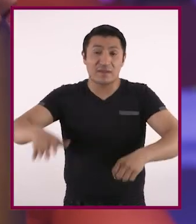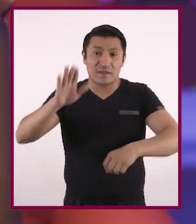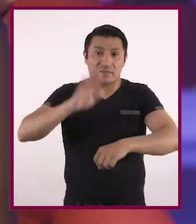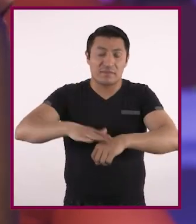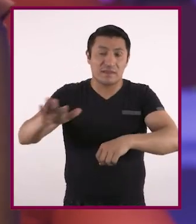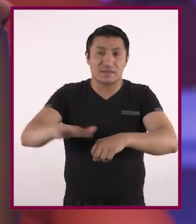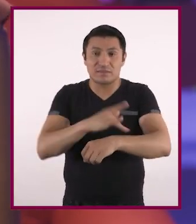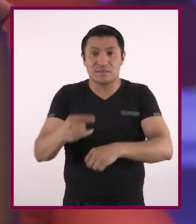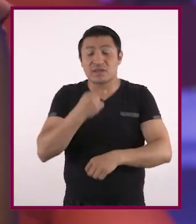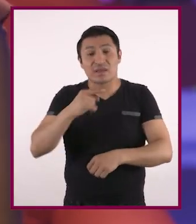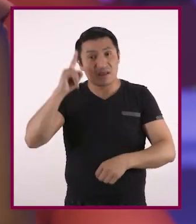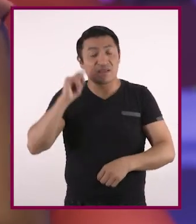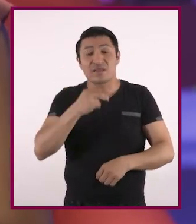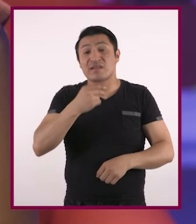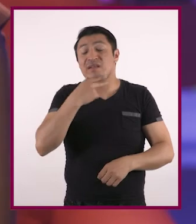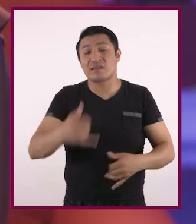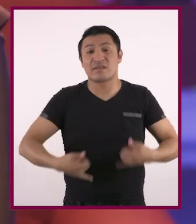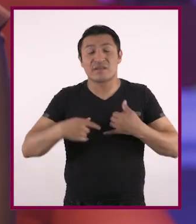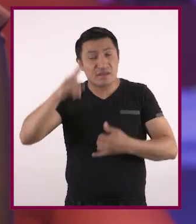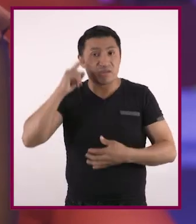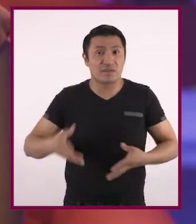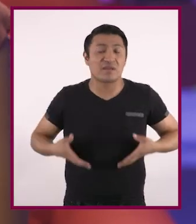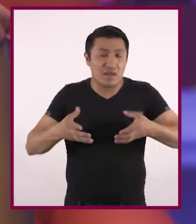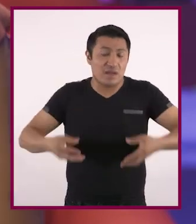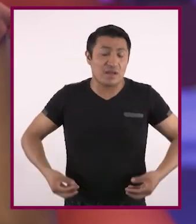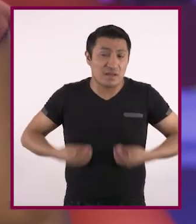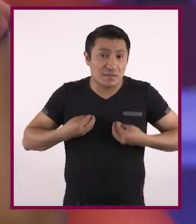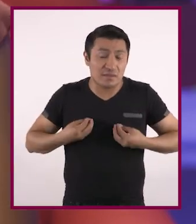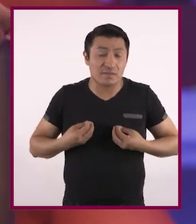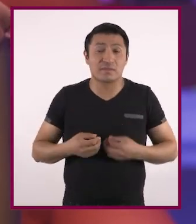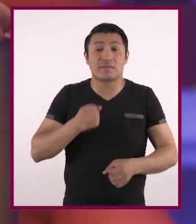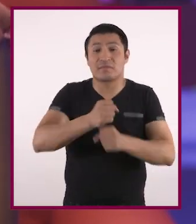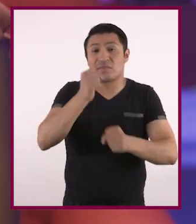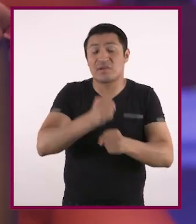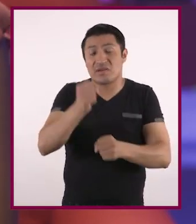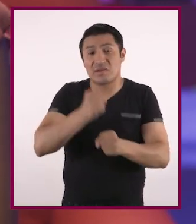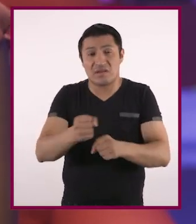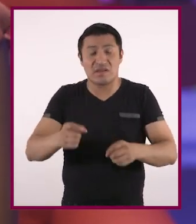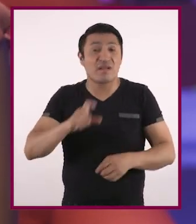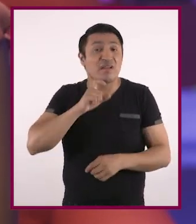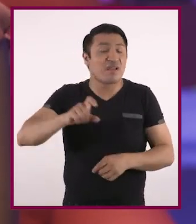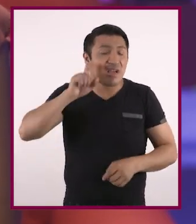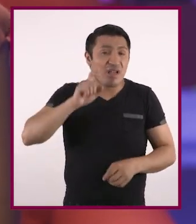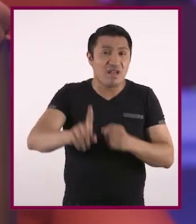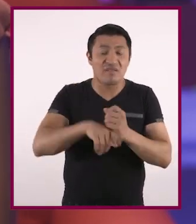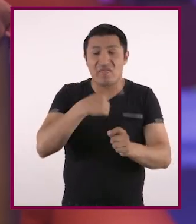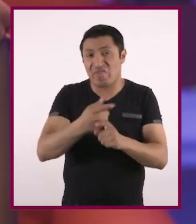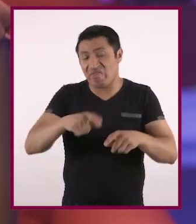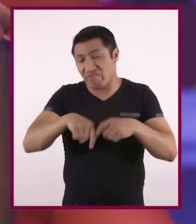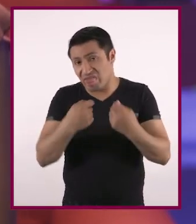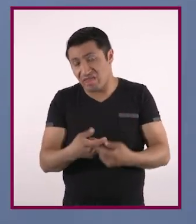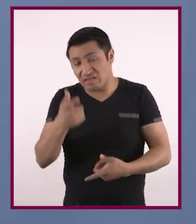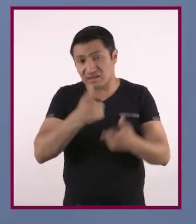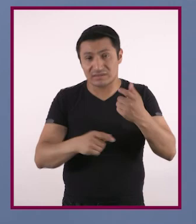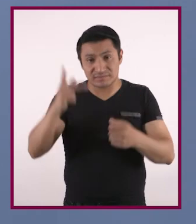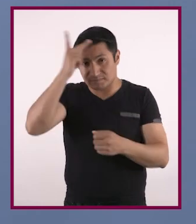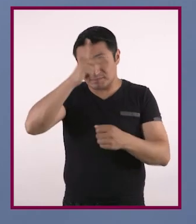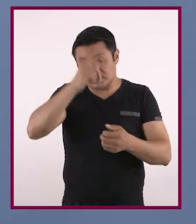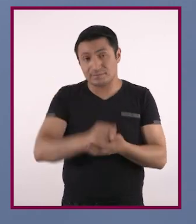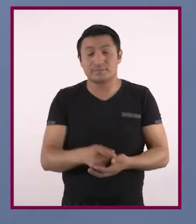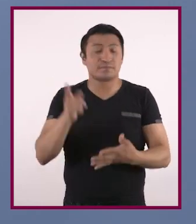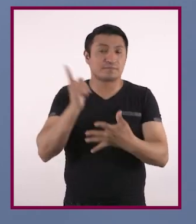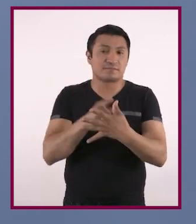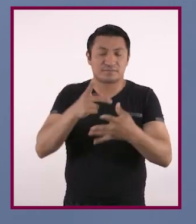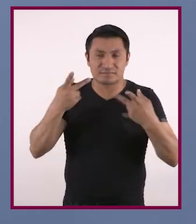niños, niñas, adolescentes y mujeres vivan en situación de calle. Se trata de violencia física, sexual, económica y psicológica. 5.